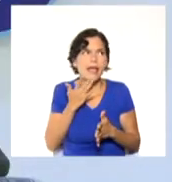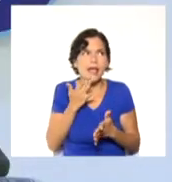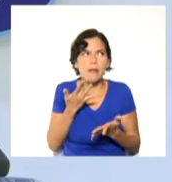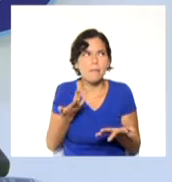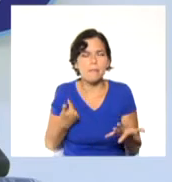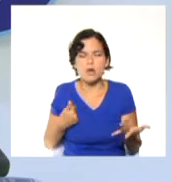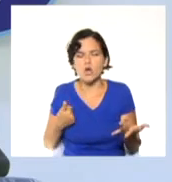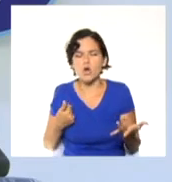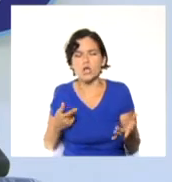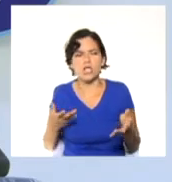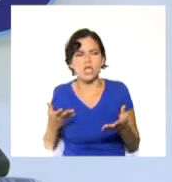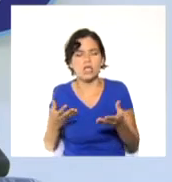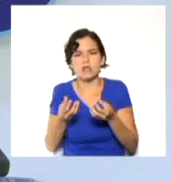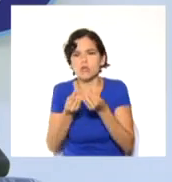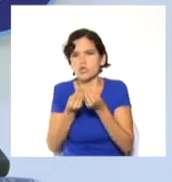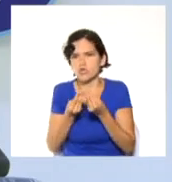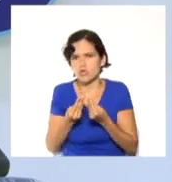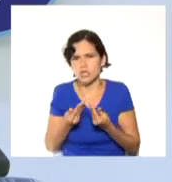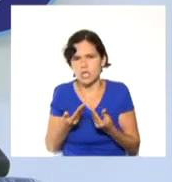de compuestos que